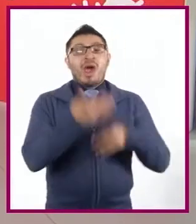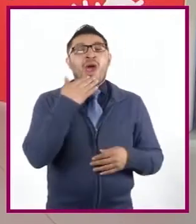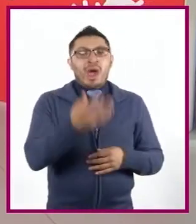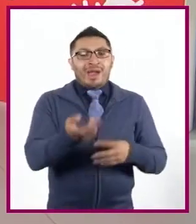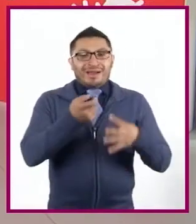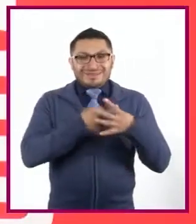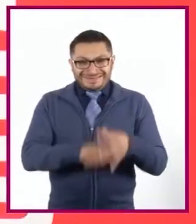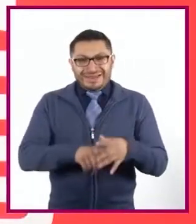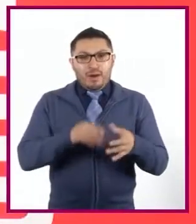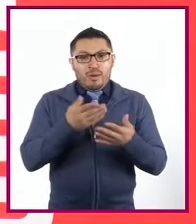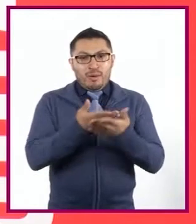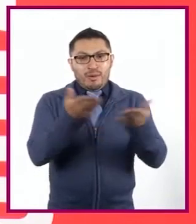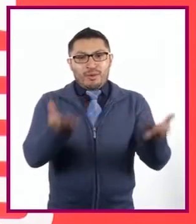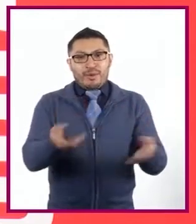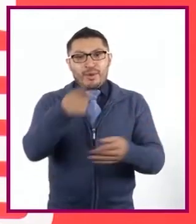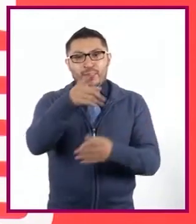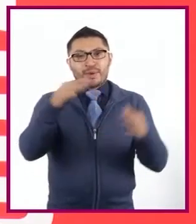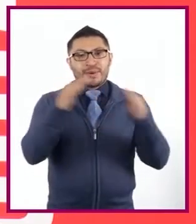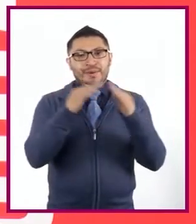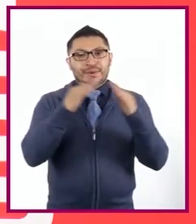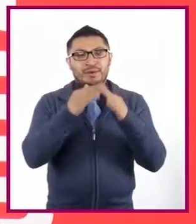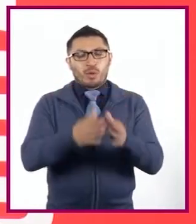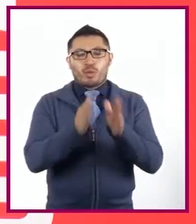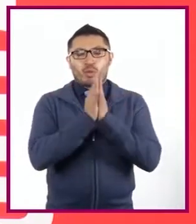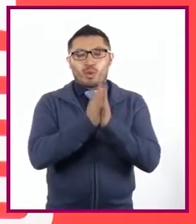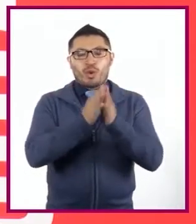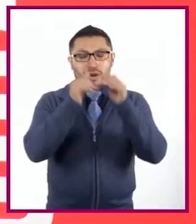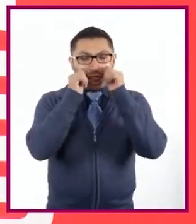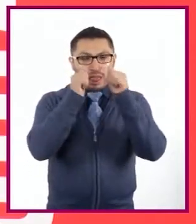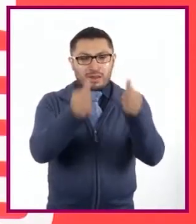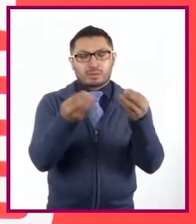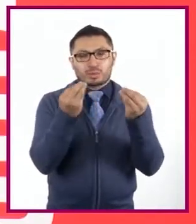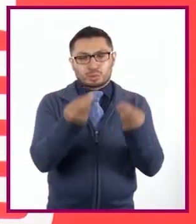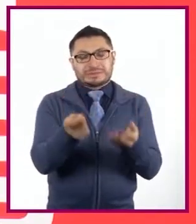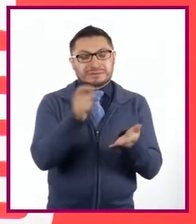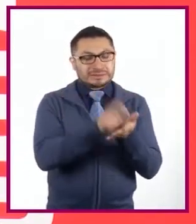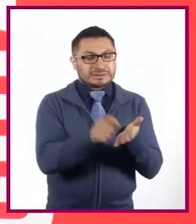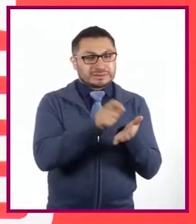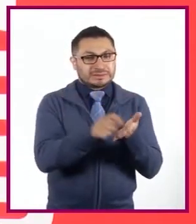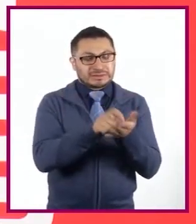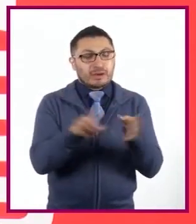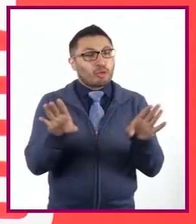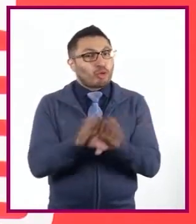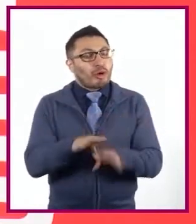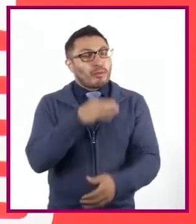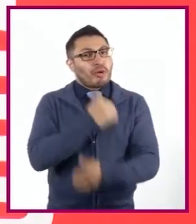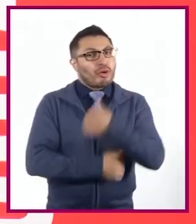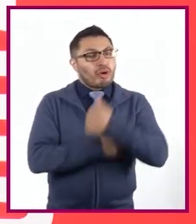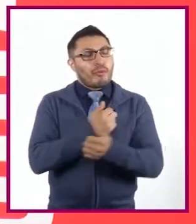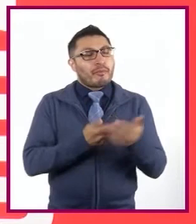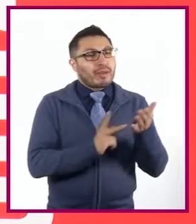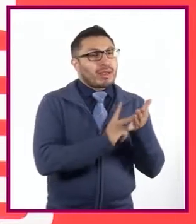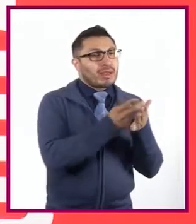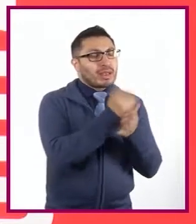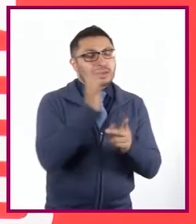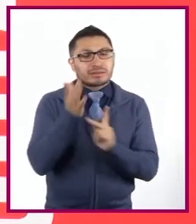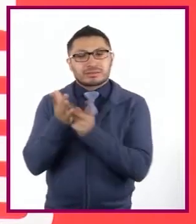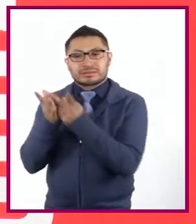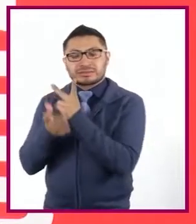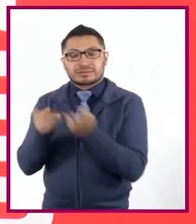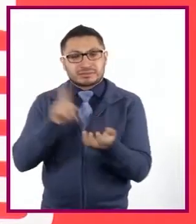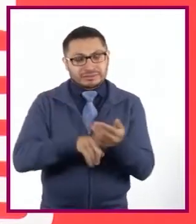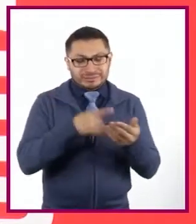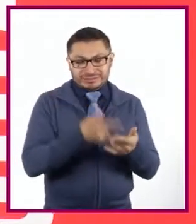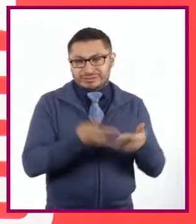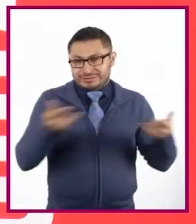empecemos. Empecemos. En casa, presten mucha atención y tomen nota de cómo ocurre la competencia entre las plantas que se presenta en el